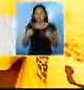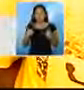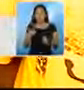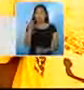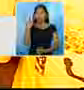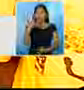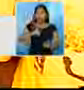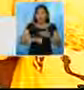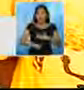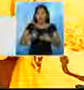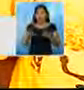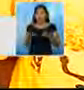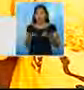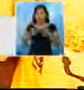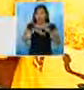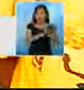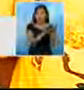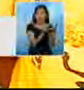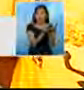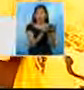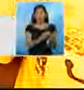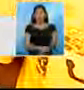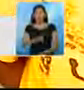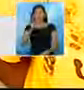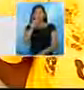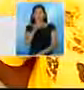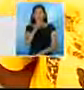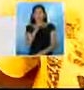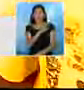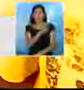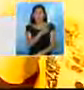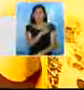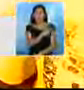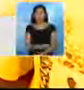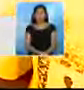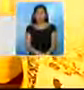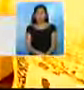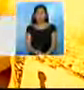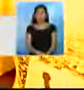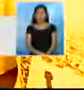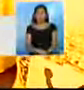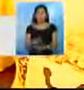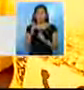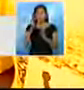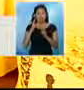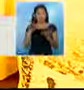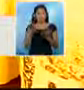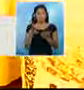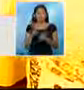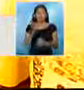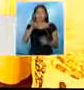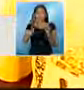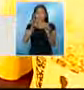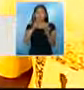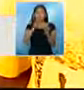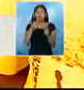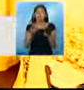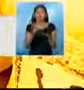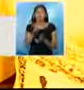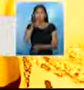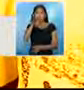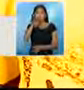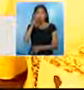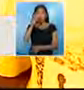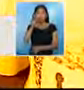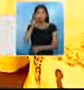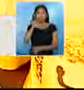tres. ¿Tres tienen? ¿En qué años van a entrar? En primero y secundaria. Espera obtener ojalá una vacante. Claro. ¿Qué número es usted? ¿Ya le han dado su número? El